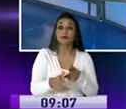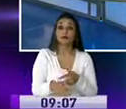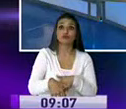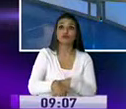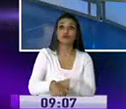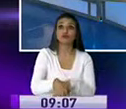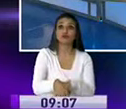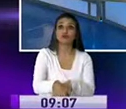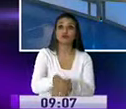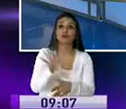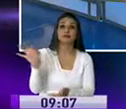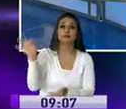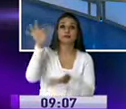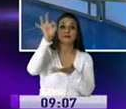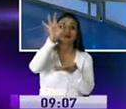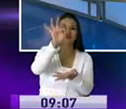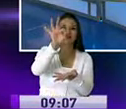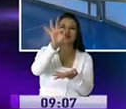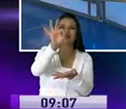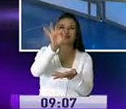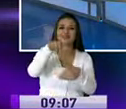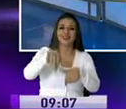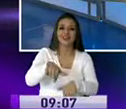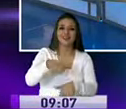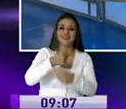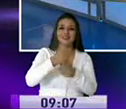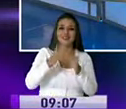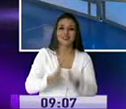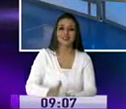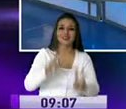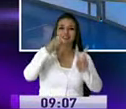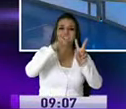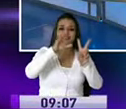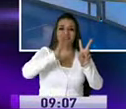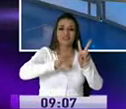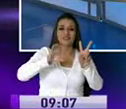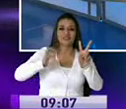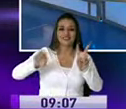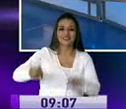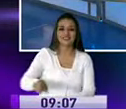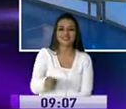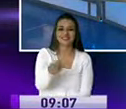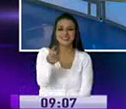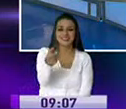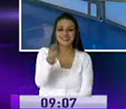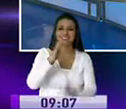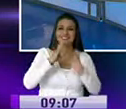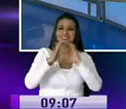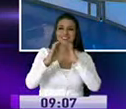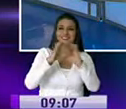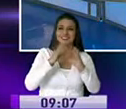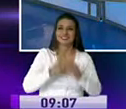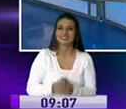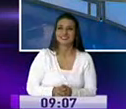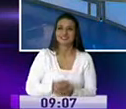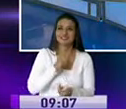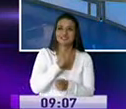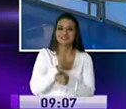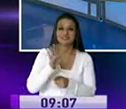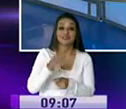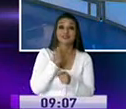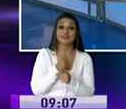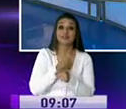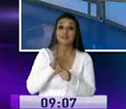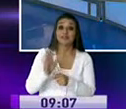como representante ilustre de los trabajadores de este populoso medio de comunicación. Así es, además que ese es el trabajo del